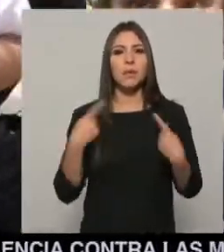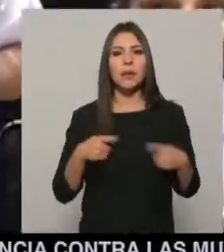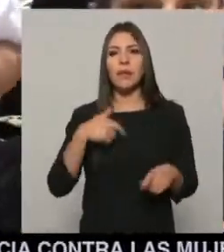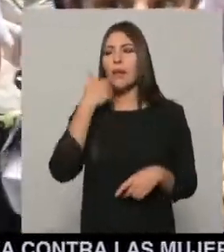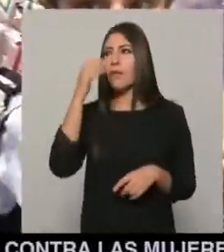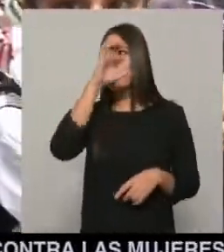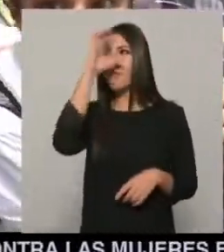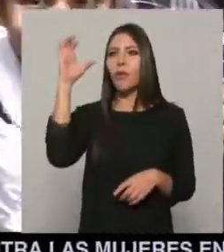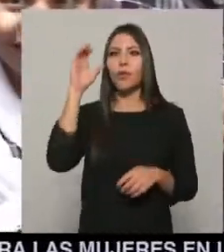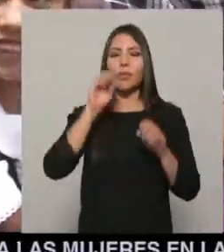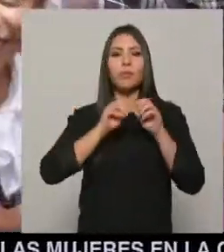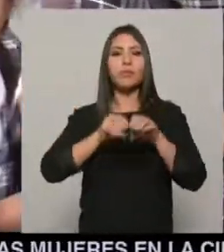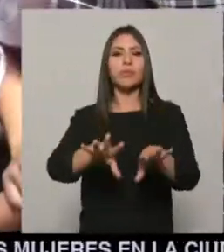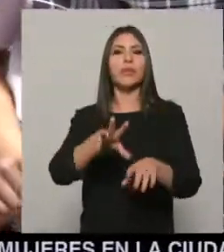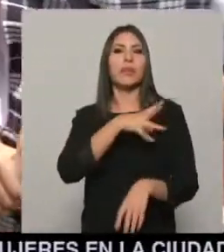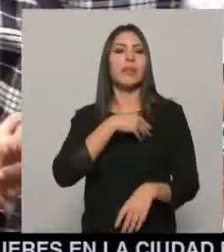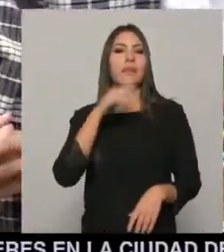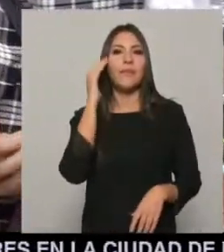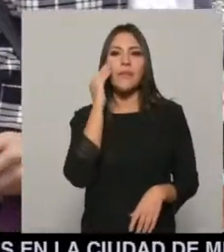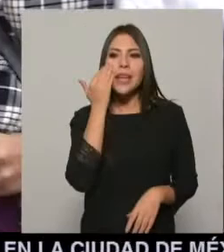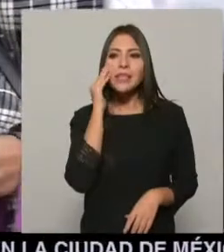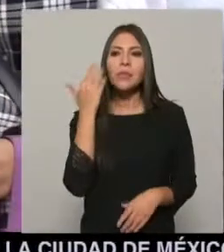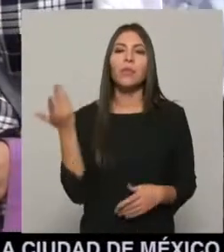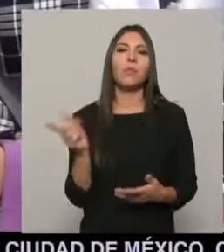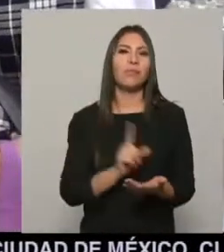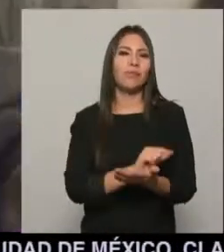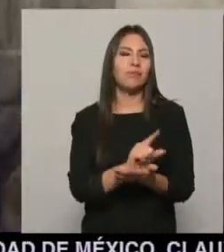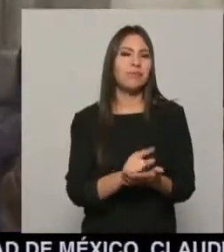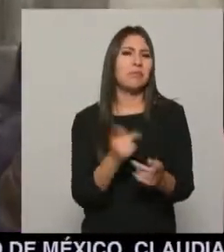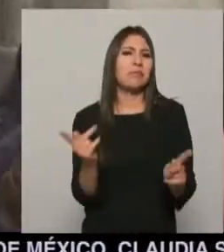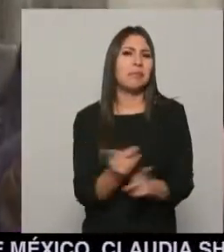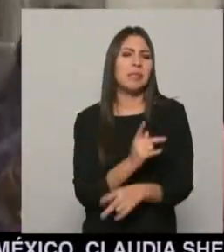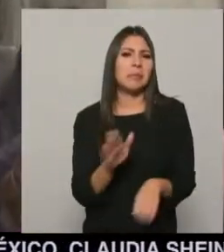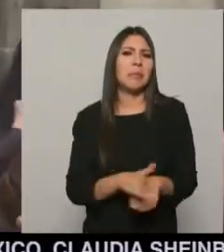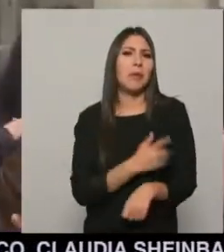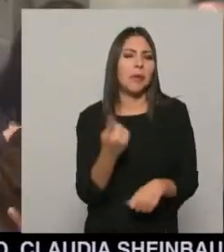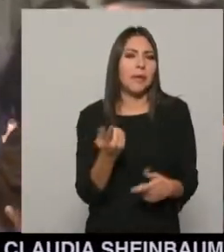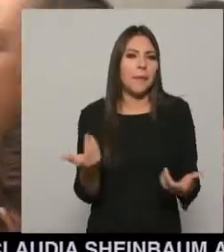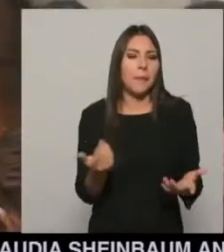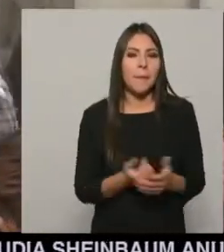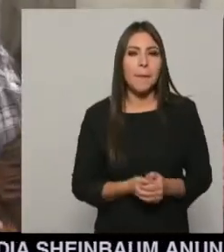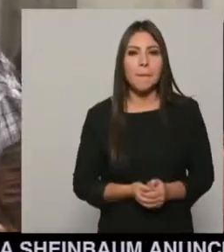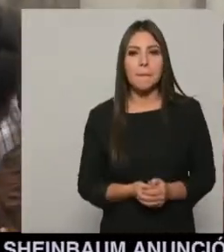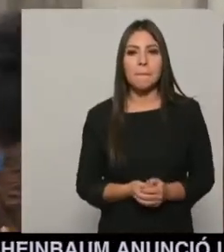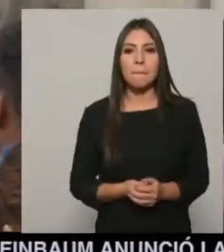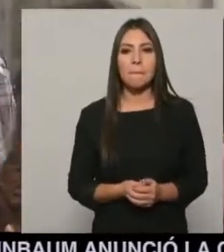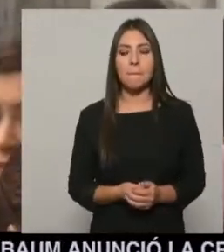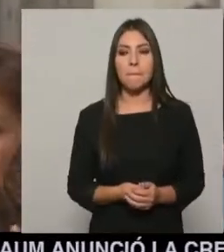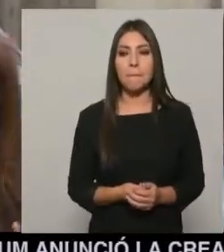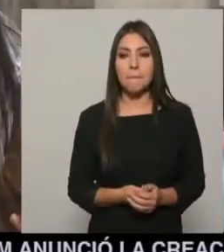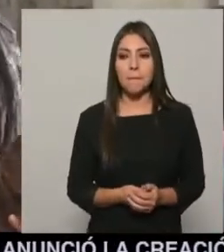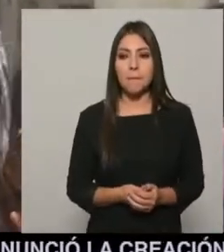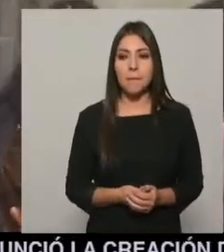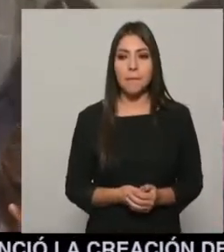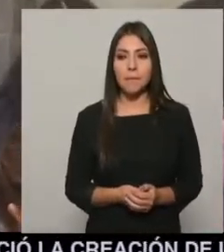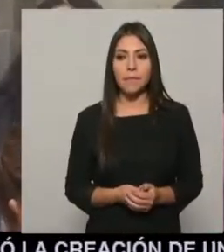sus hijos en Facebook, hasta en Twitter? ¿Qué crees que ocurre ahí? Bueno, ciertamente